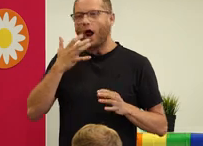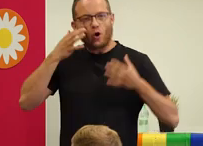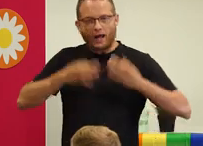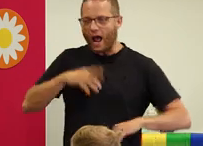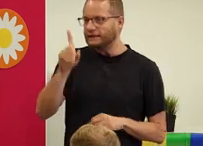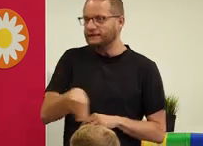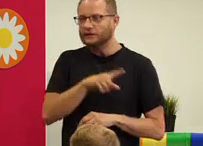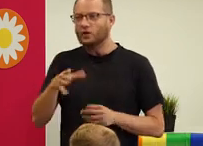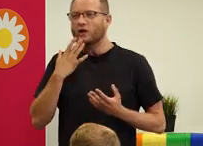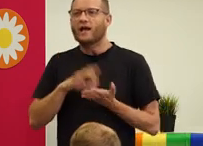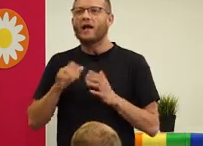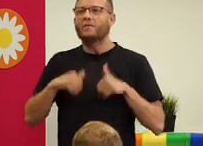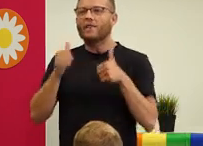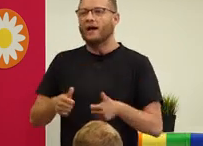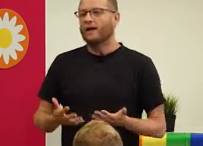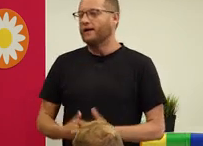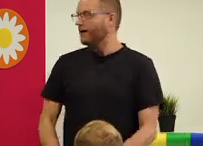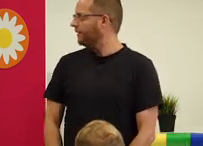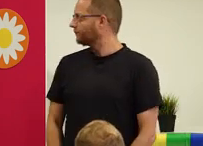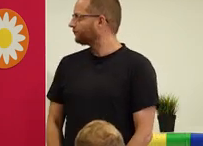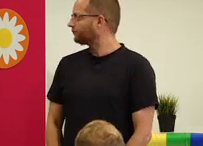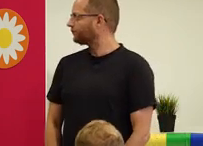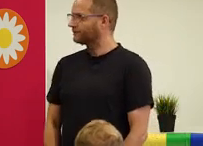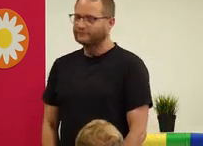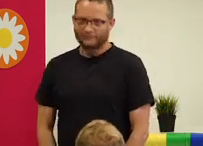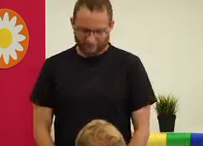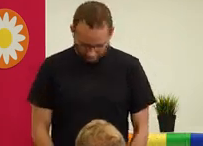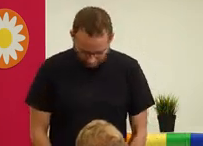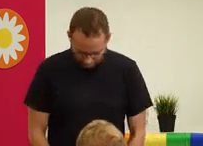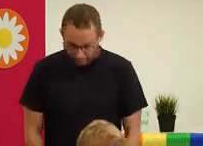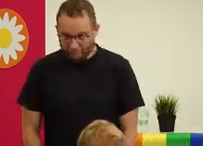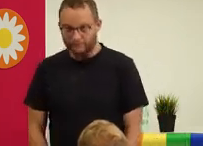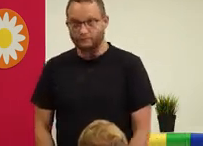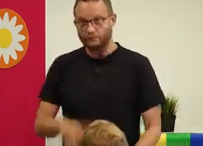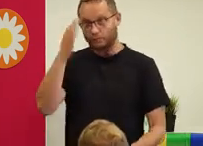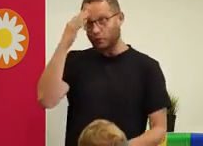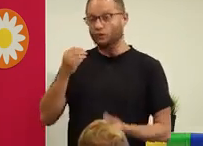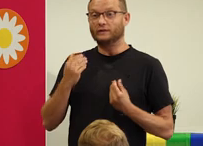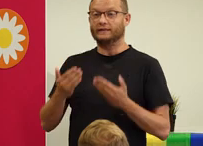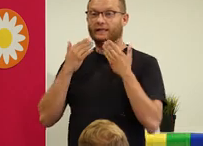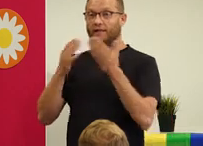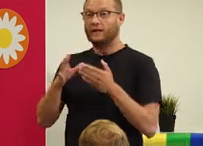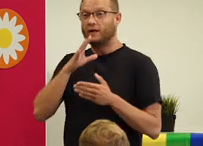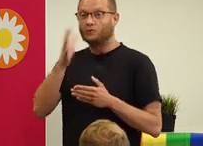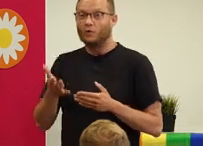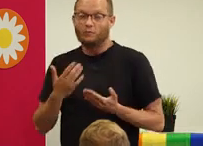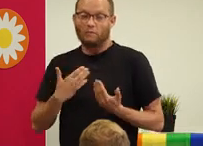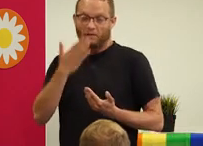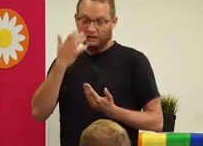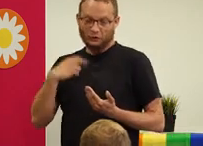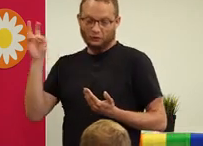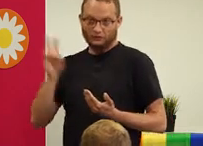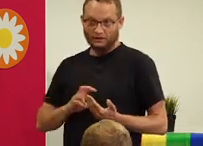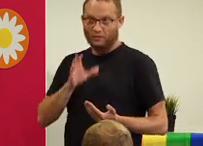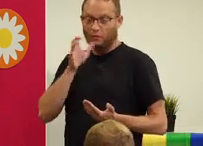real? ¿Quién quiere empezar? Venga. Bueno, muchas gracias por permitirnos estar aquí